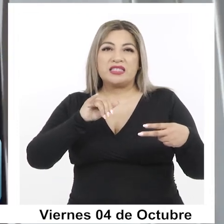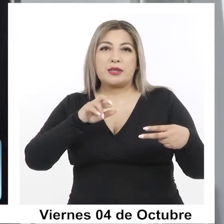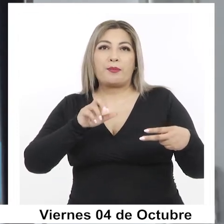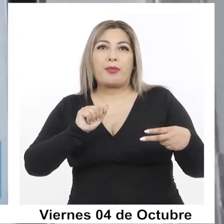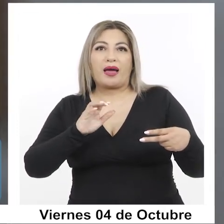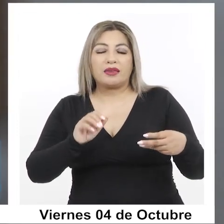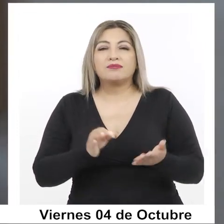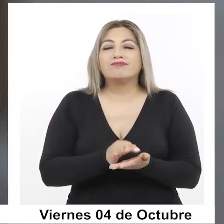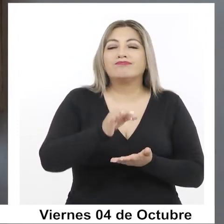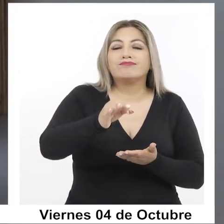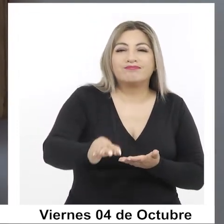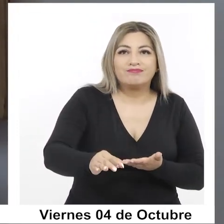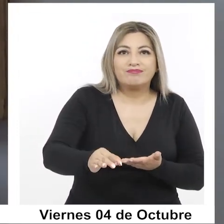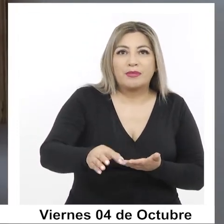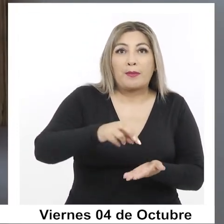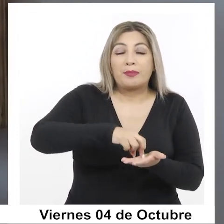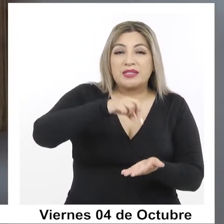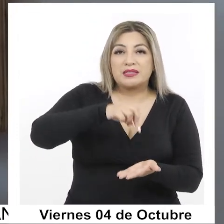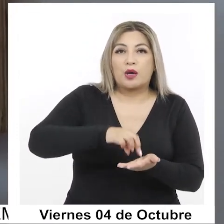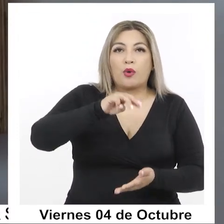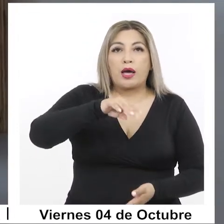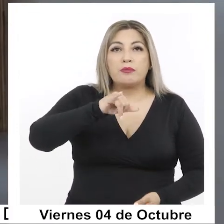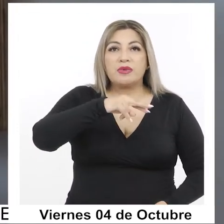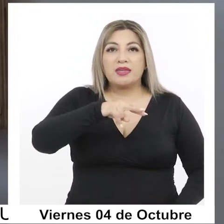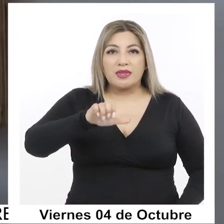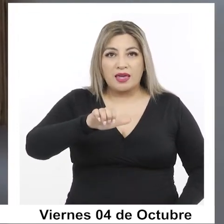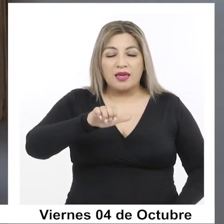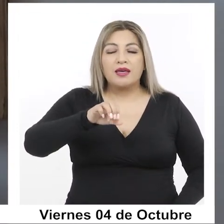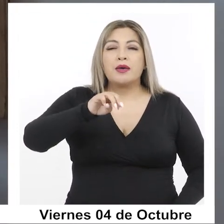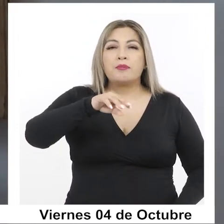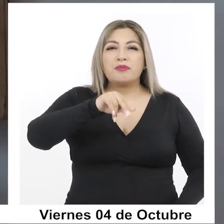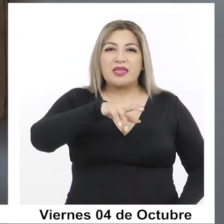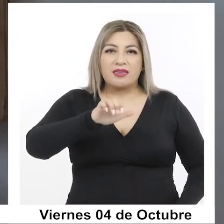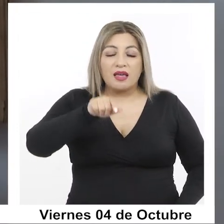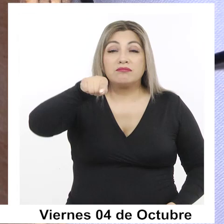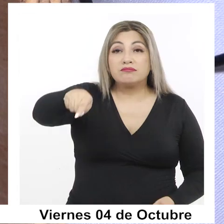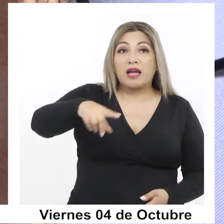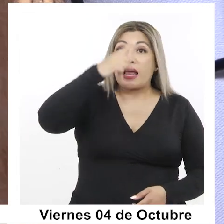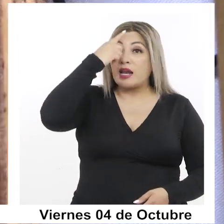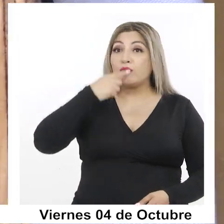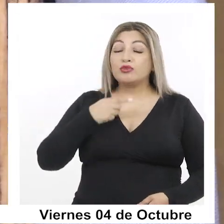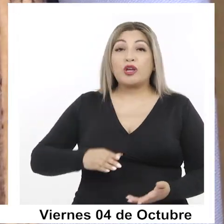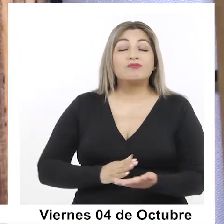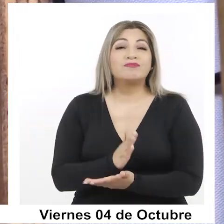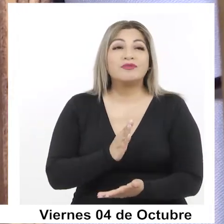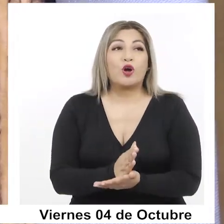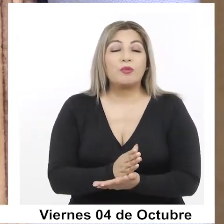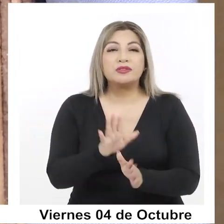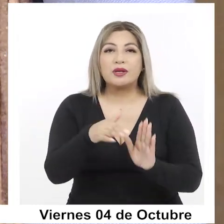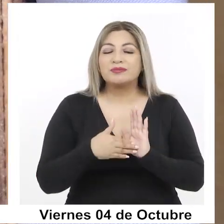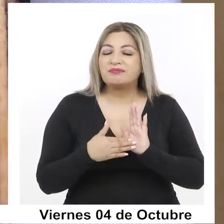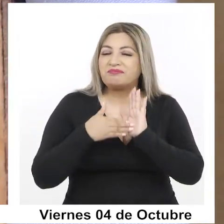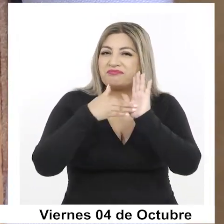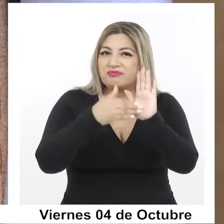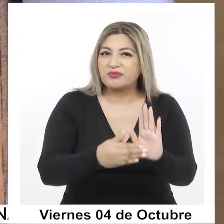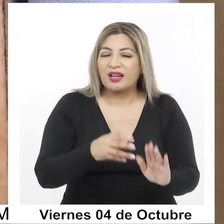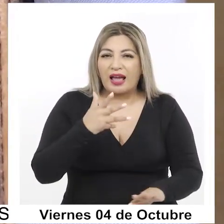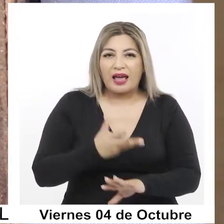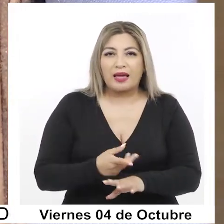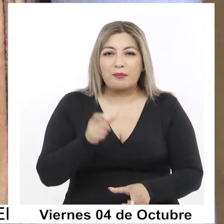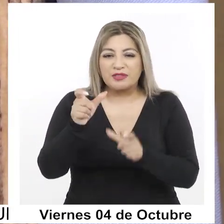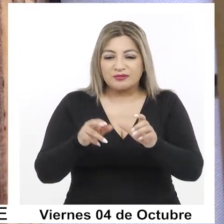Miñe Miñe y el pueblo de Pisagua. En el Museo Regional de Iquique fue inaugurada la muestra al que